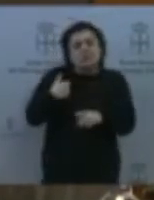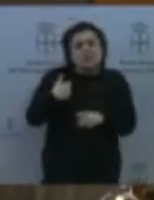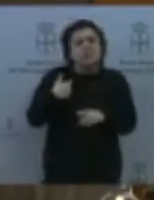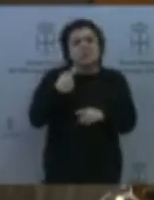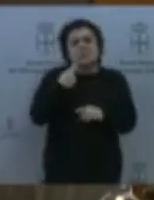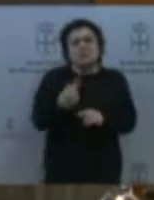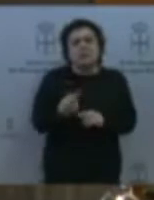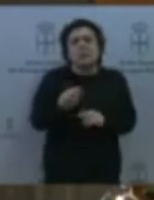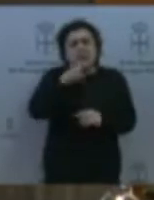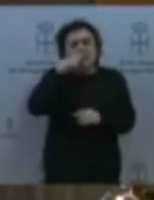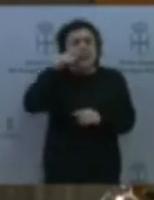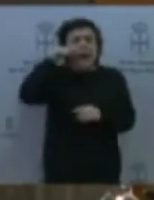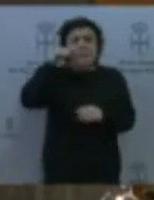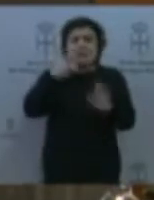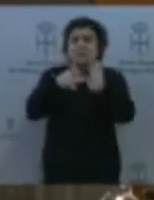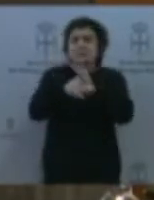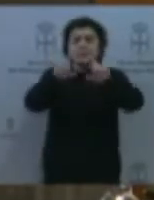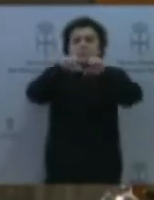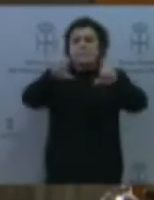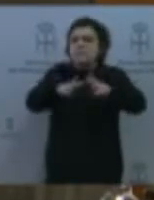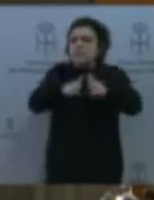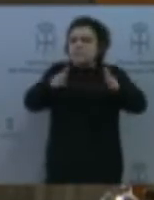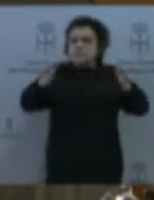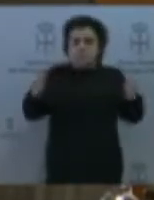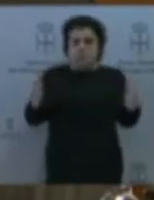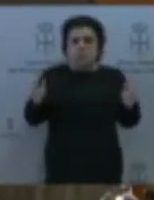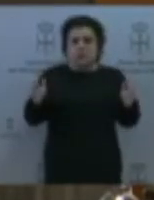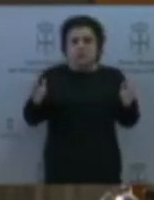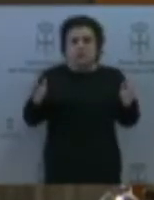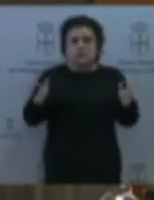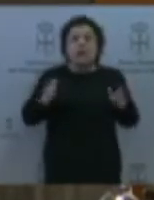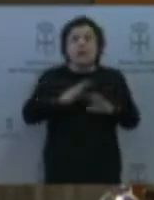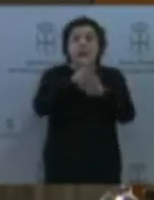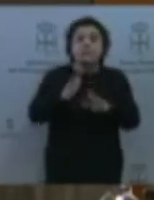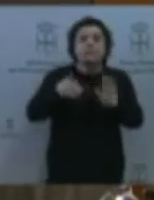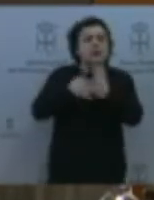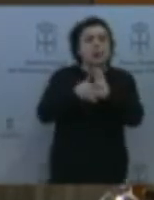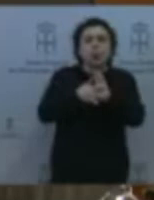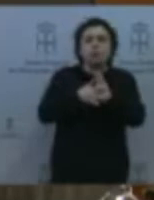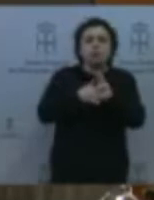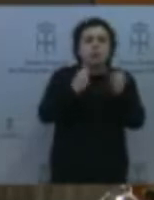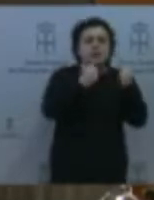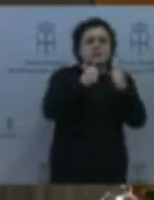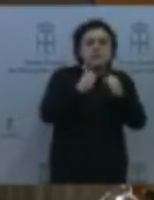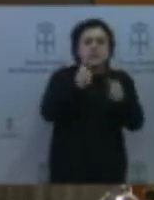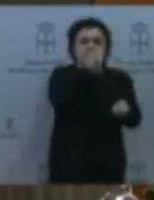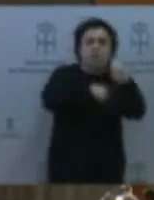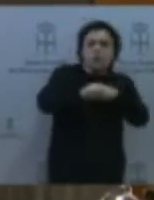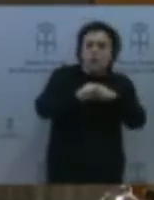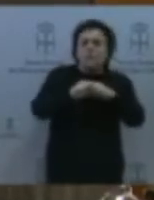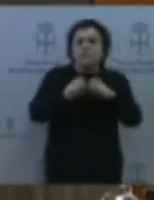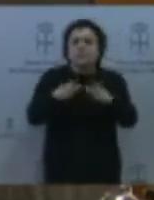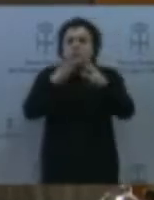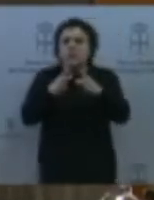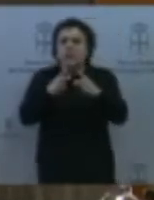que orbite el conjunto de las fuerzas económicas, sociales, políticas del territorio a su alrededor. Eso es el impacto de Amazon, ¿no? Y le